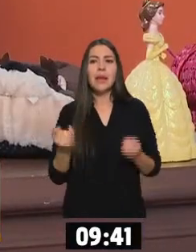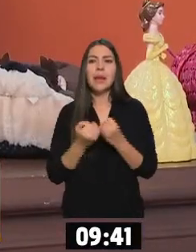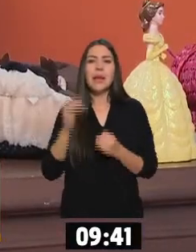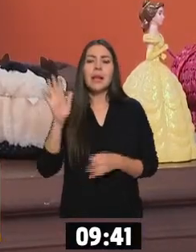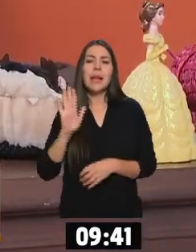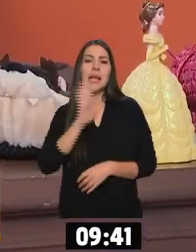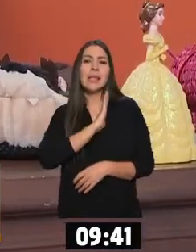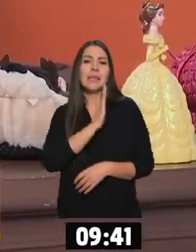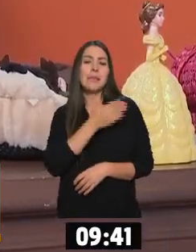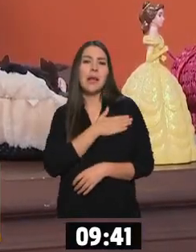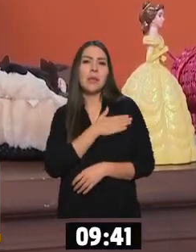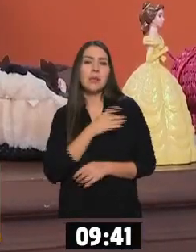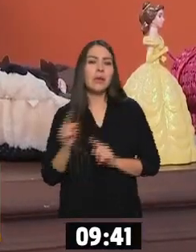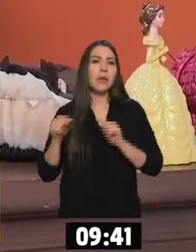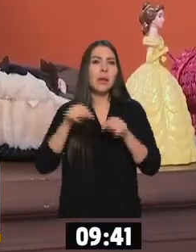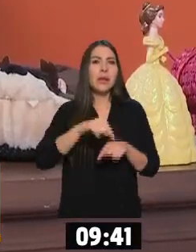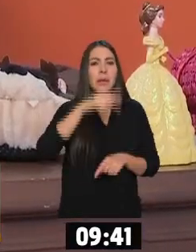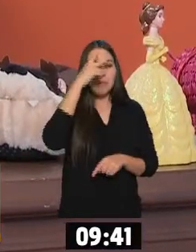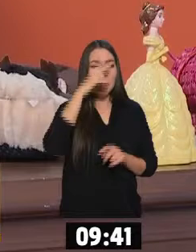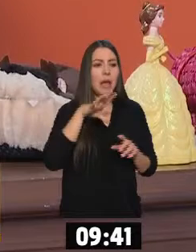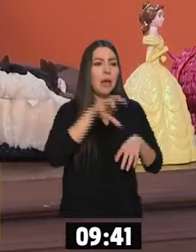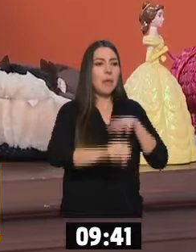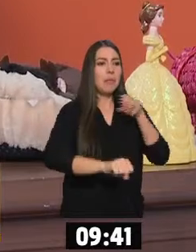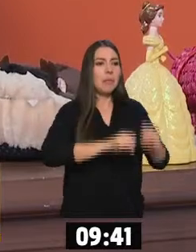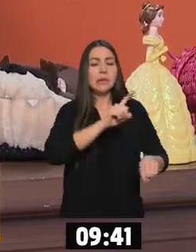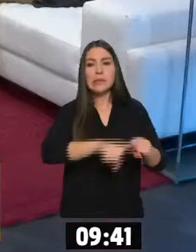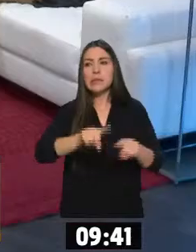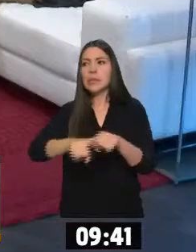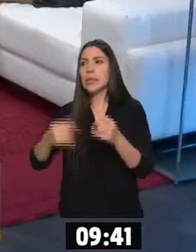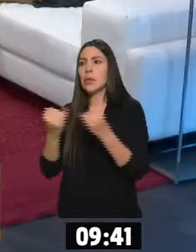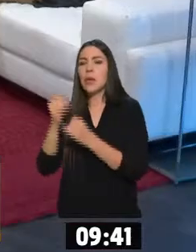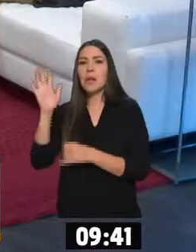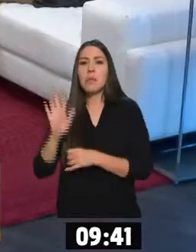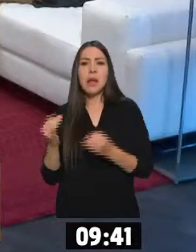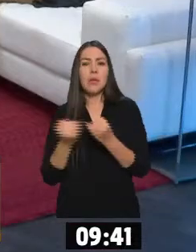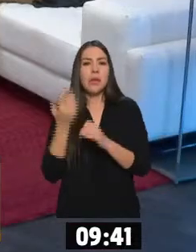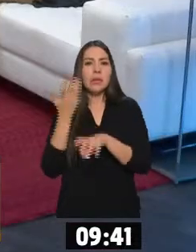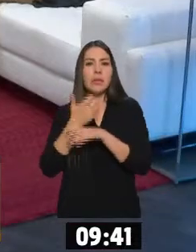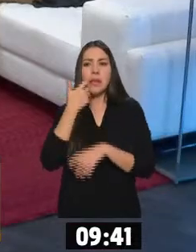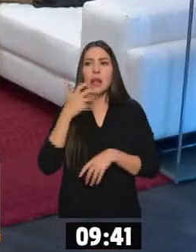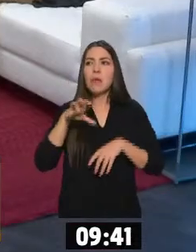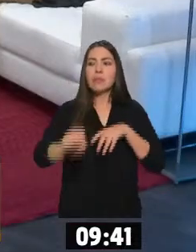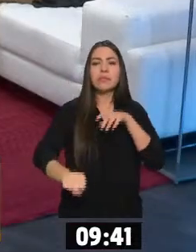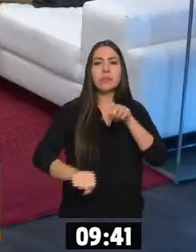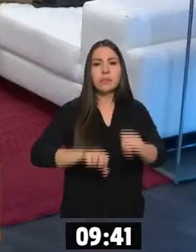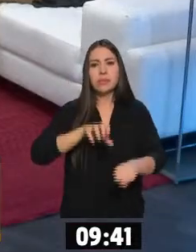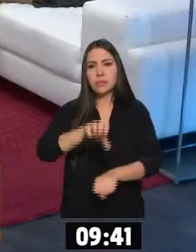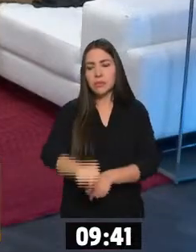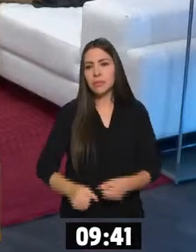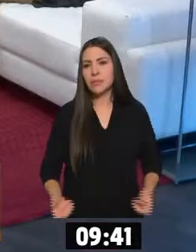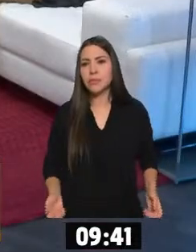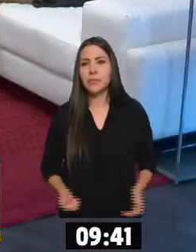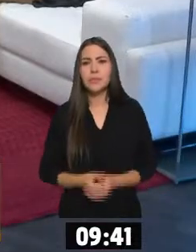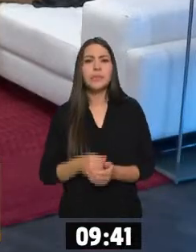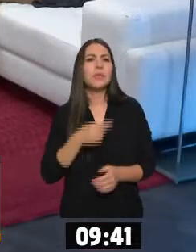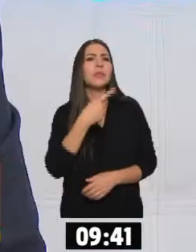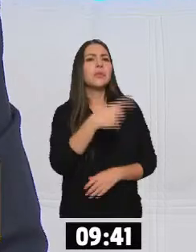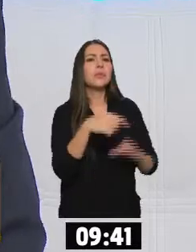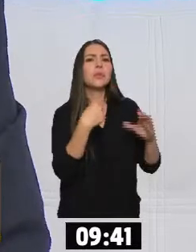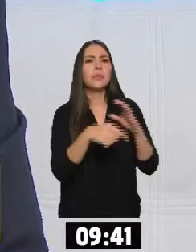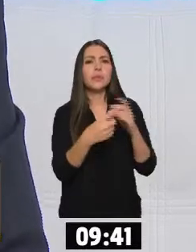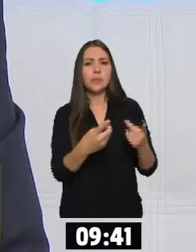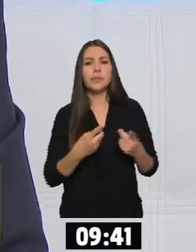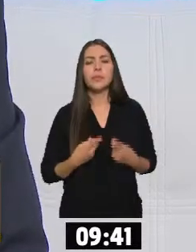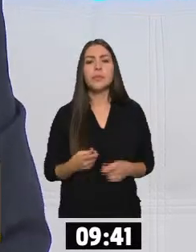llegando con los mexicas y saqueando. Pues no liberan países que nunca han querido liberarse. Ay, están los... tu correo, mi querido